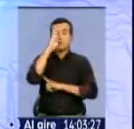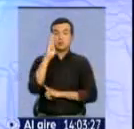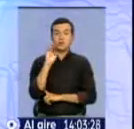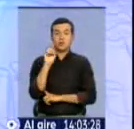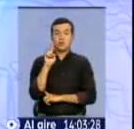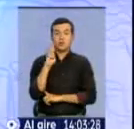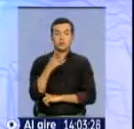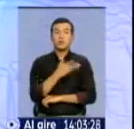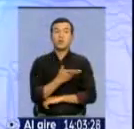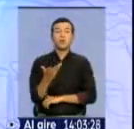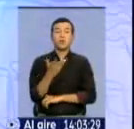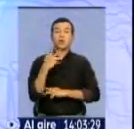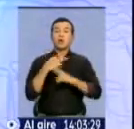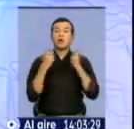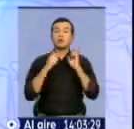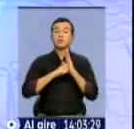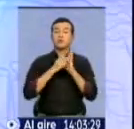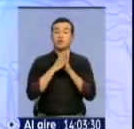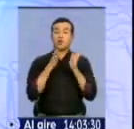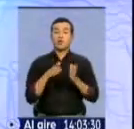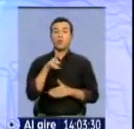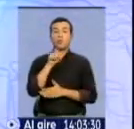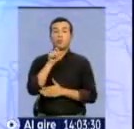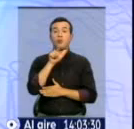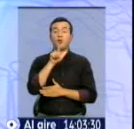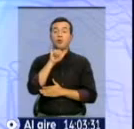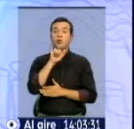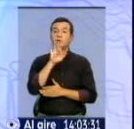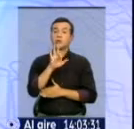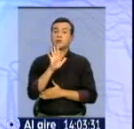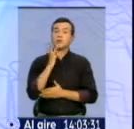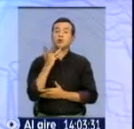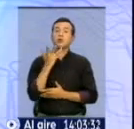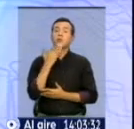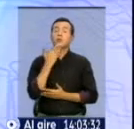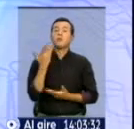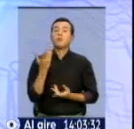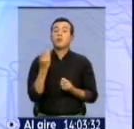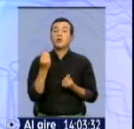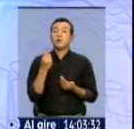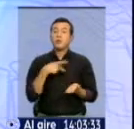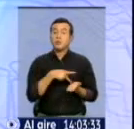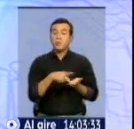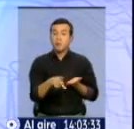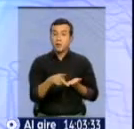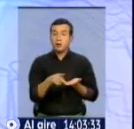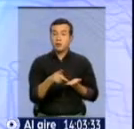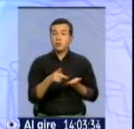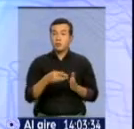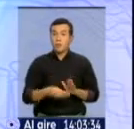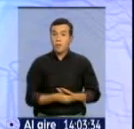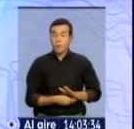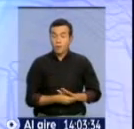mencionó tener con el ex contralor Carlos Porret e incluso el destino de un supuesto pago por favores